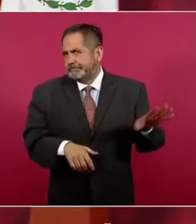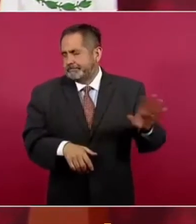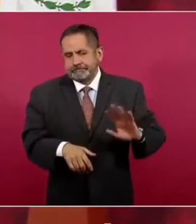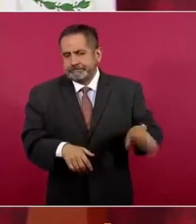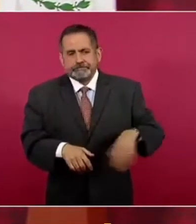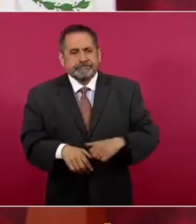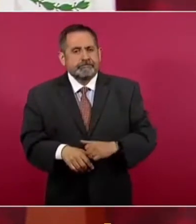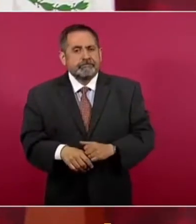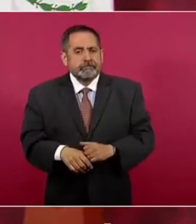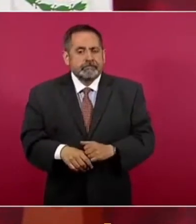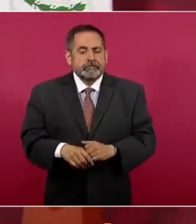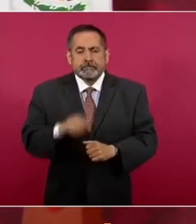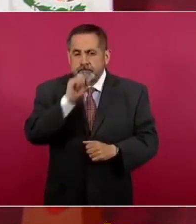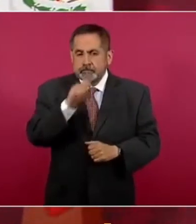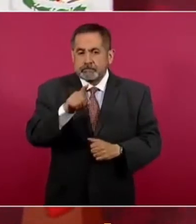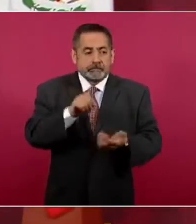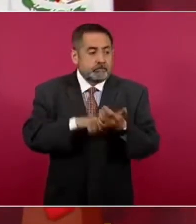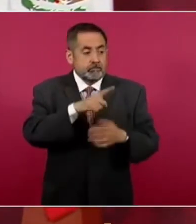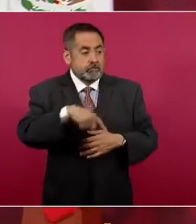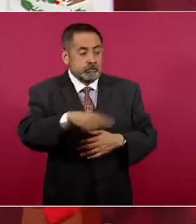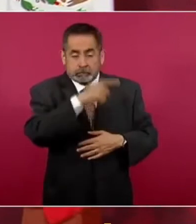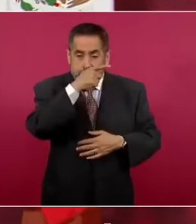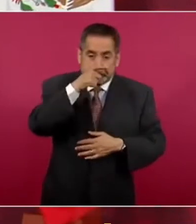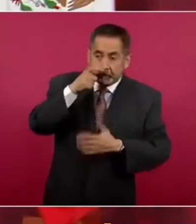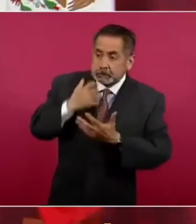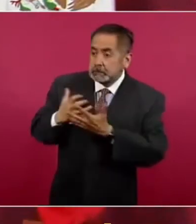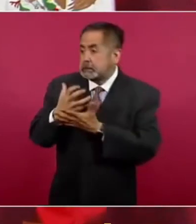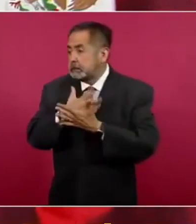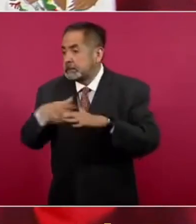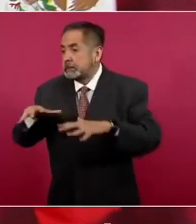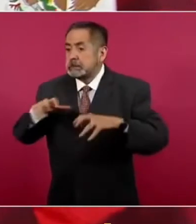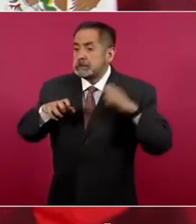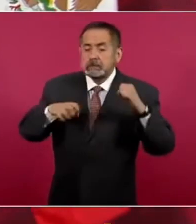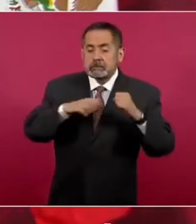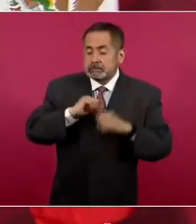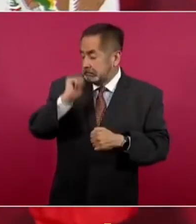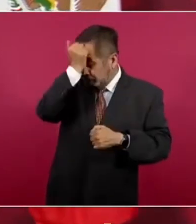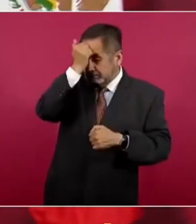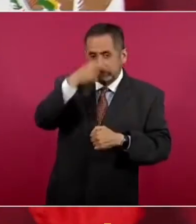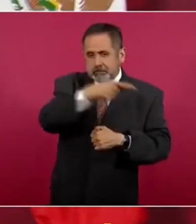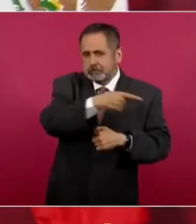y también la ambición los vuelve torpes,